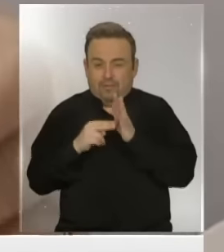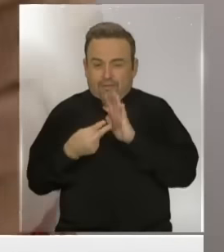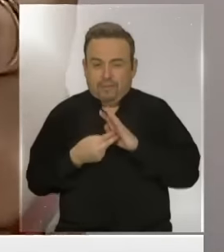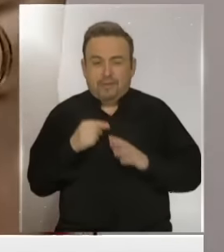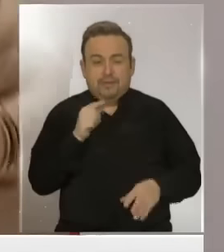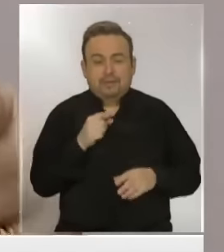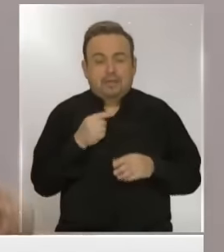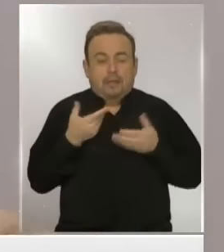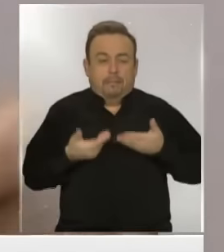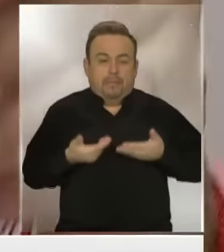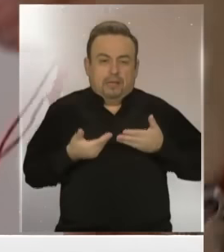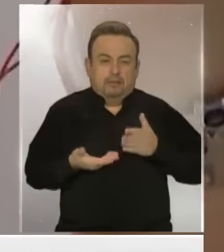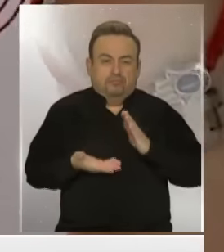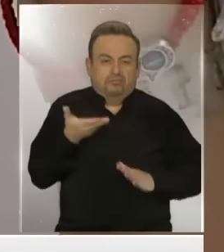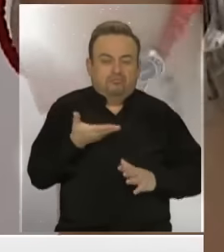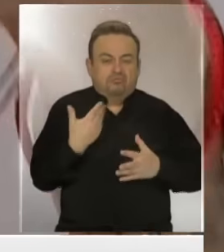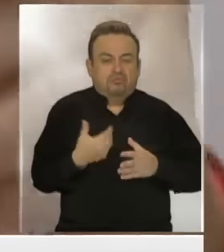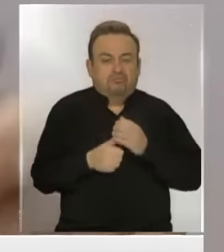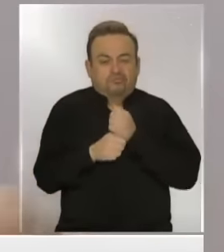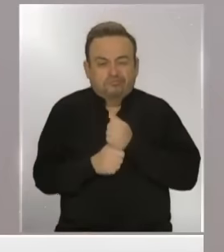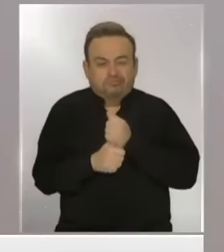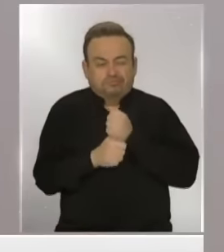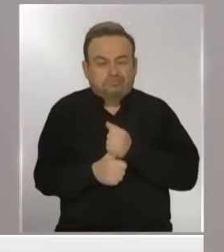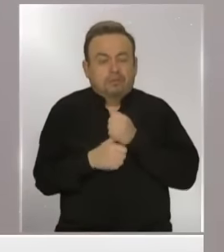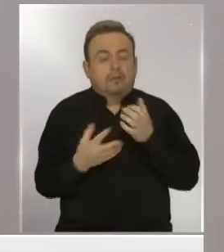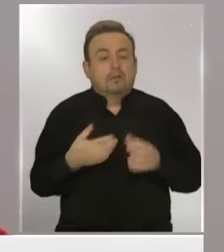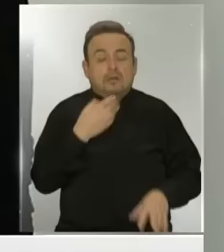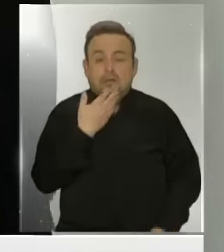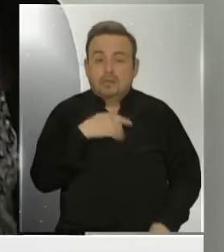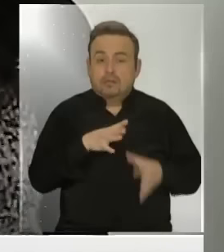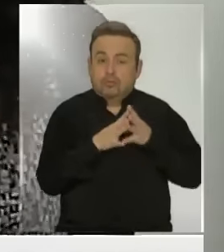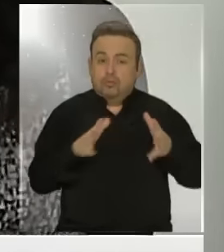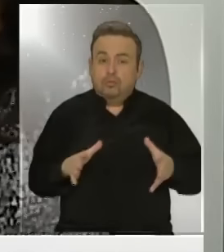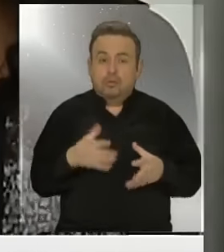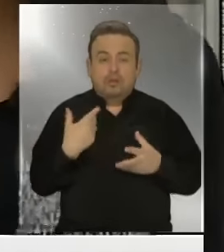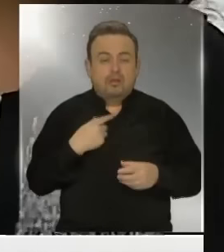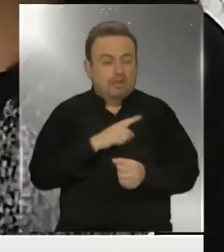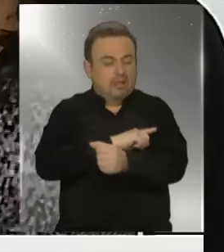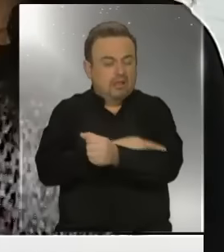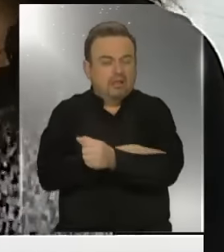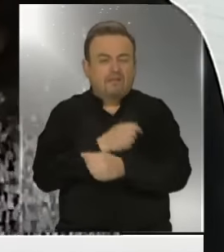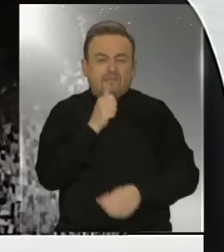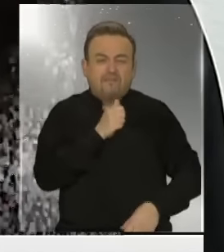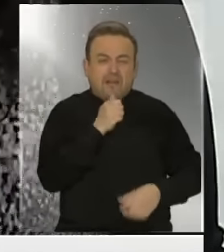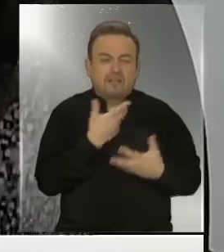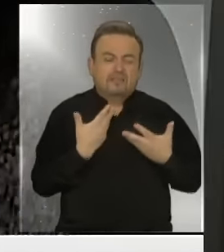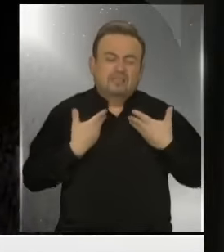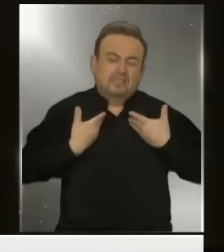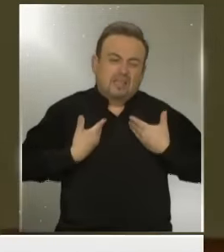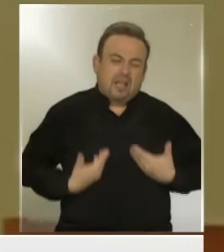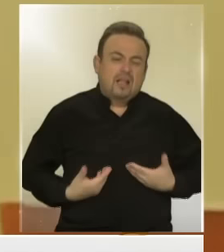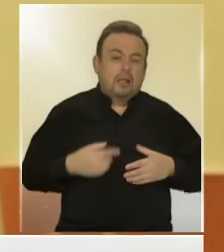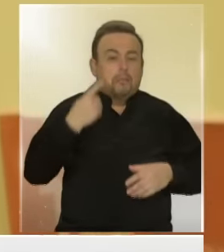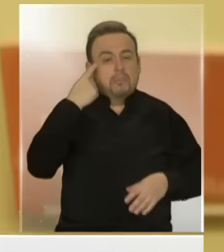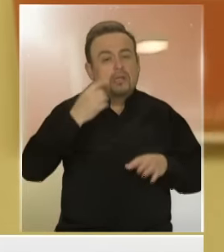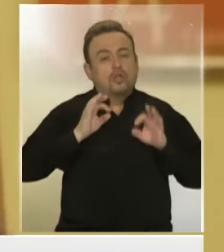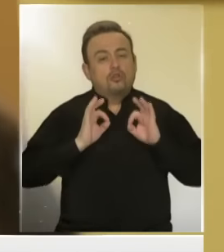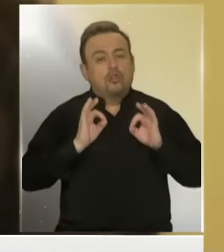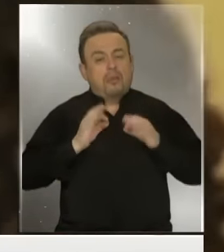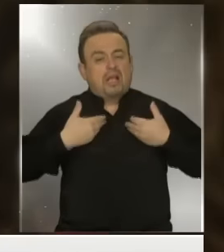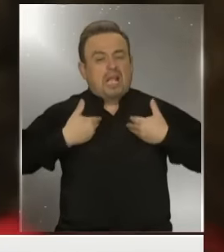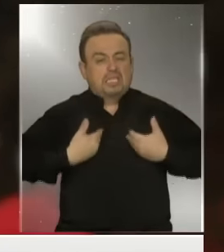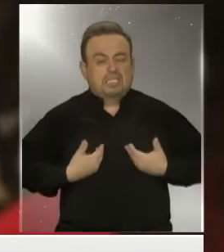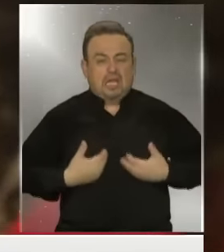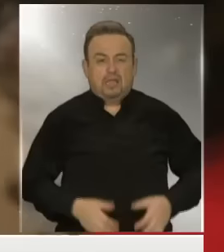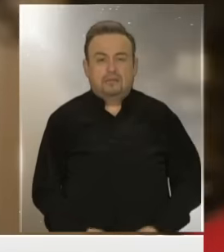el sobrepeso. El estreñimiento y la falta de energía eran tan habitual en ella que ya le parecía normal sentirse